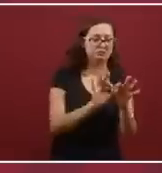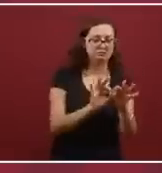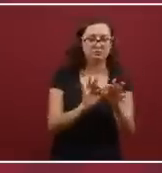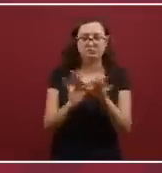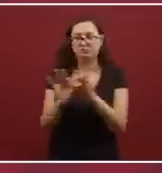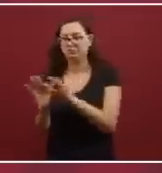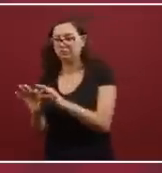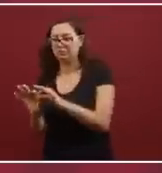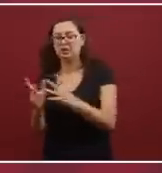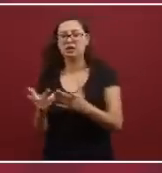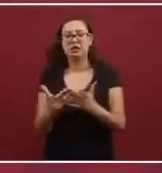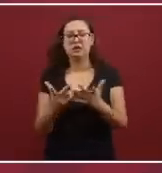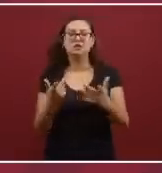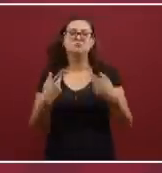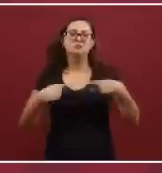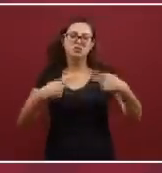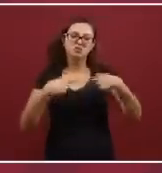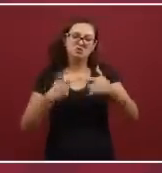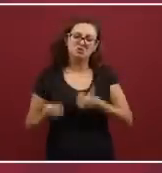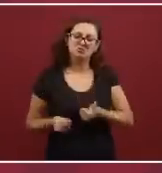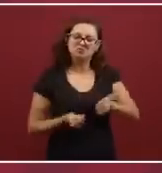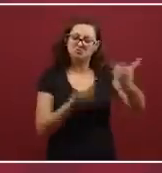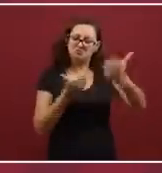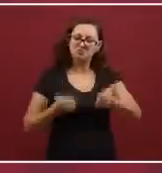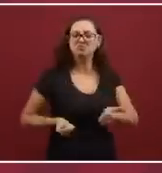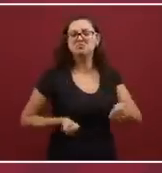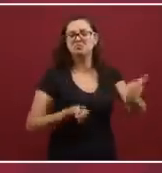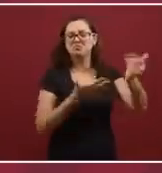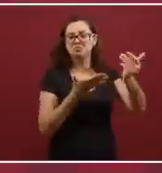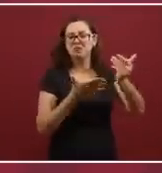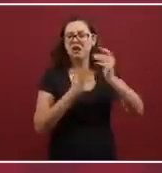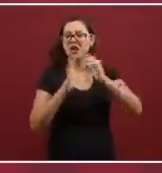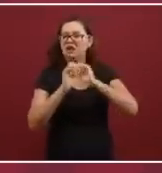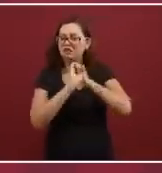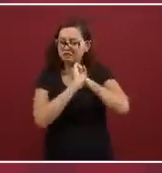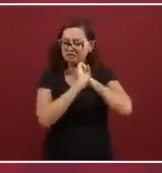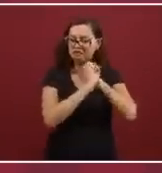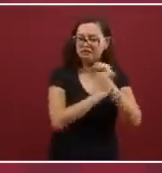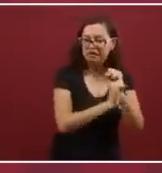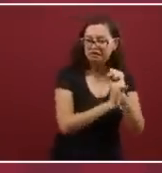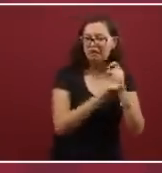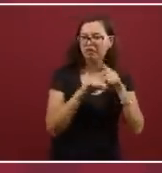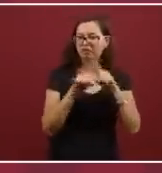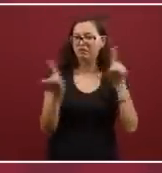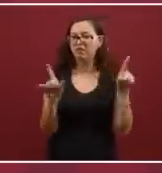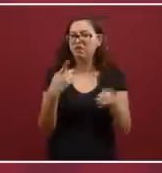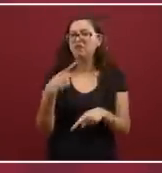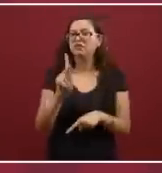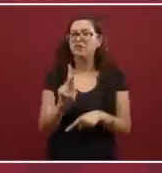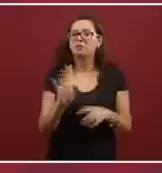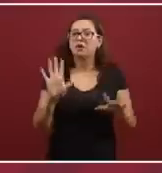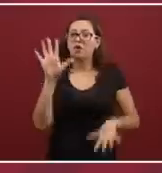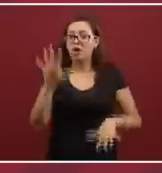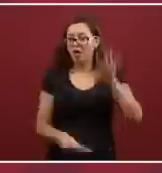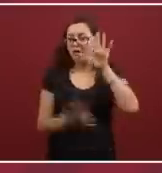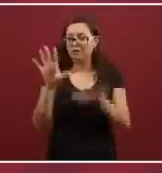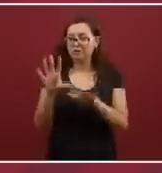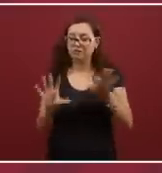a veces trata, que son dos delitos distintos, pero vinculados. Entonces, con mucho gusto, y si me autoriza, señor